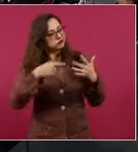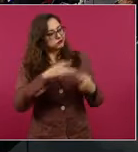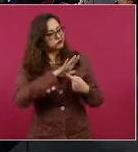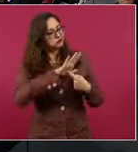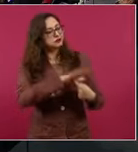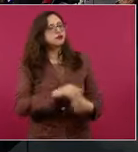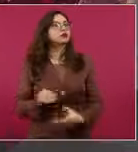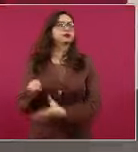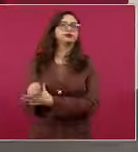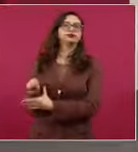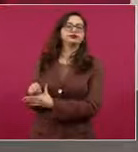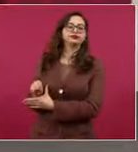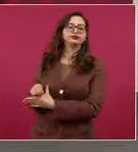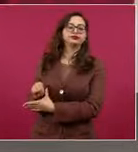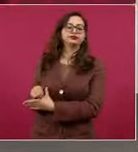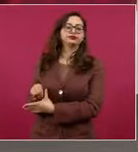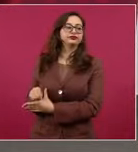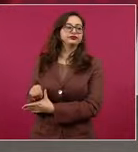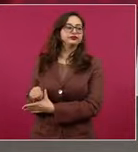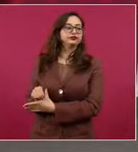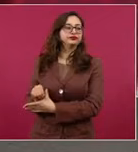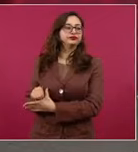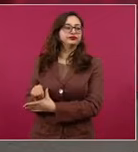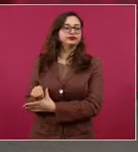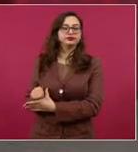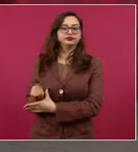Pero no tienen remedio, es gente muy deshonesta.